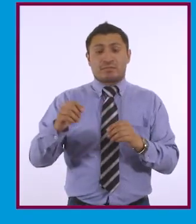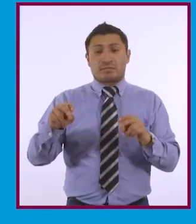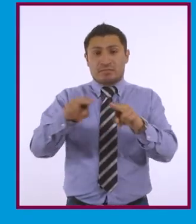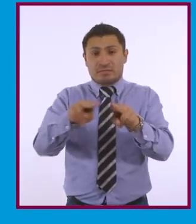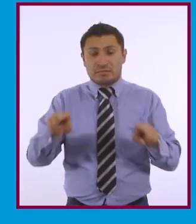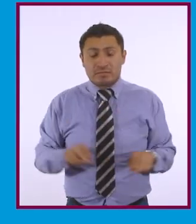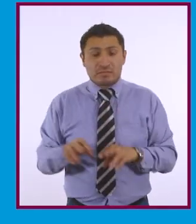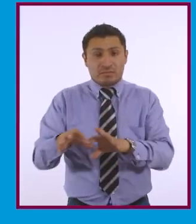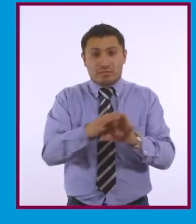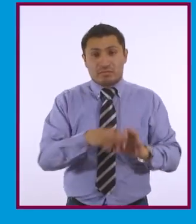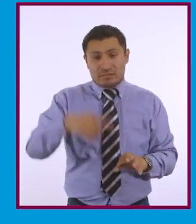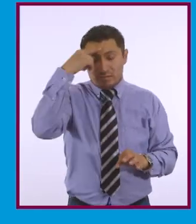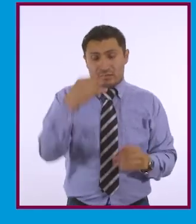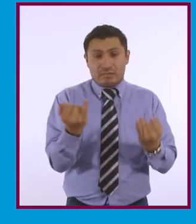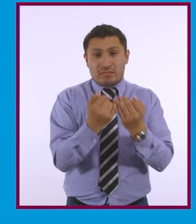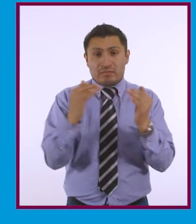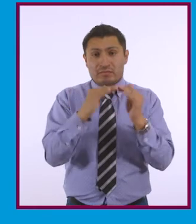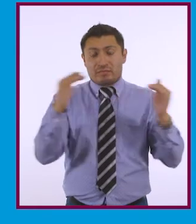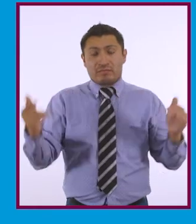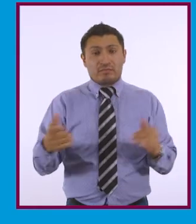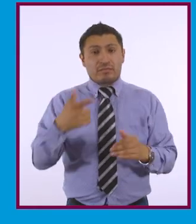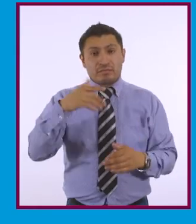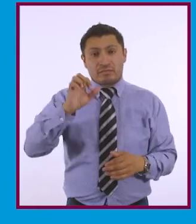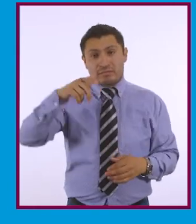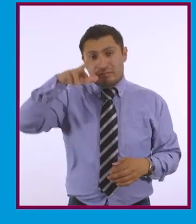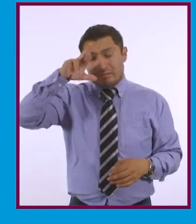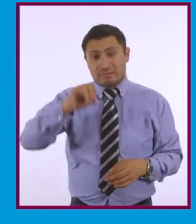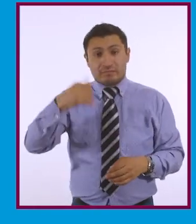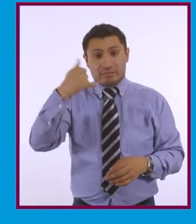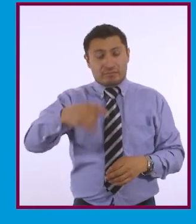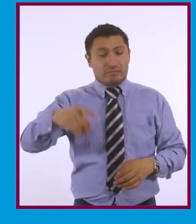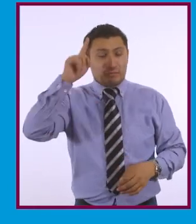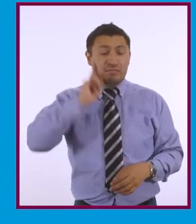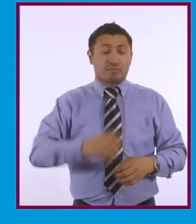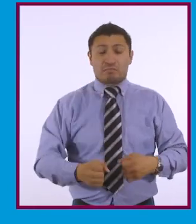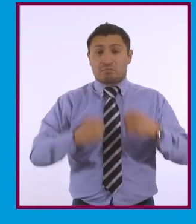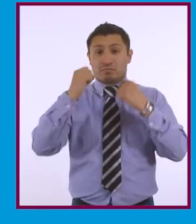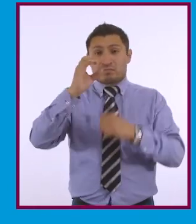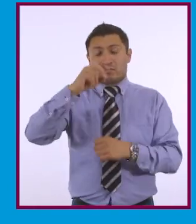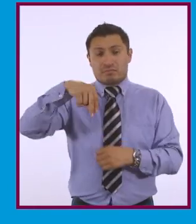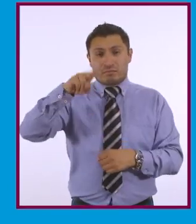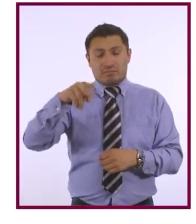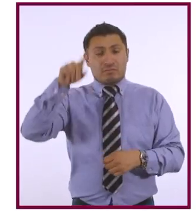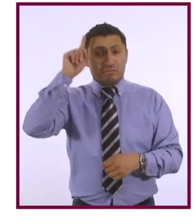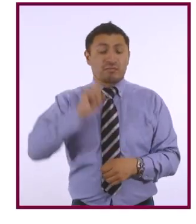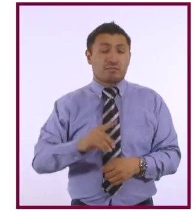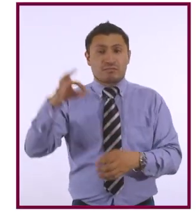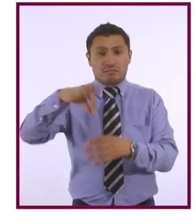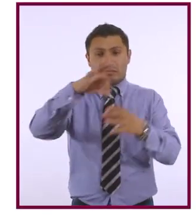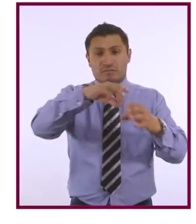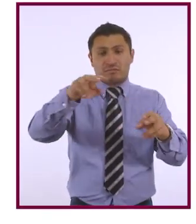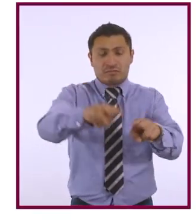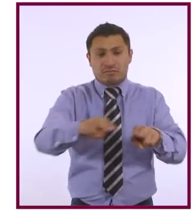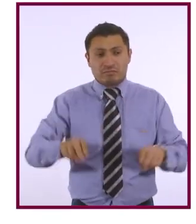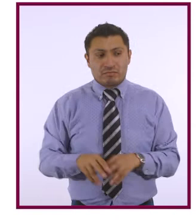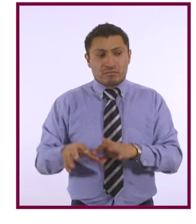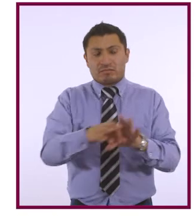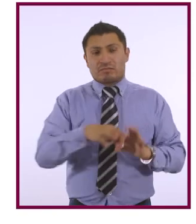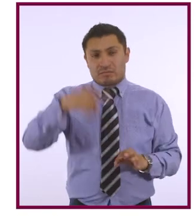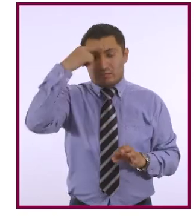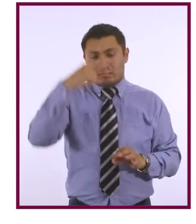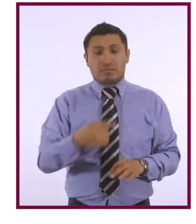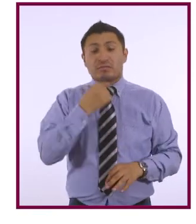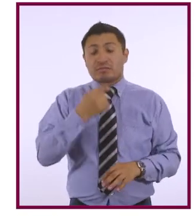Naciones Unidas para la Igualdad de Género y el Empoderamiento de las Mujeres, ONU Mujeres, el Fondo de las Naciones Unidas para la